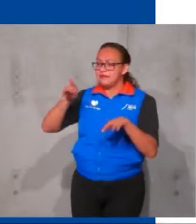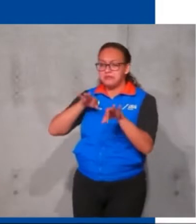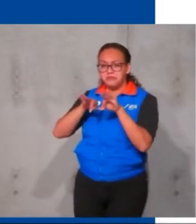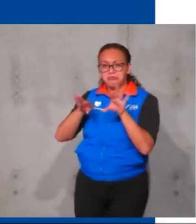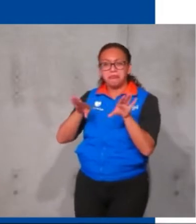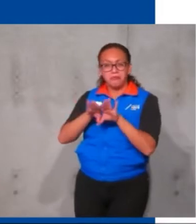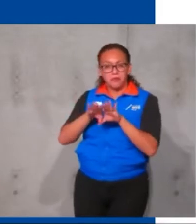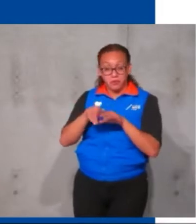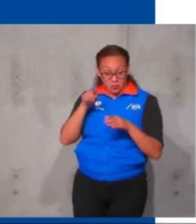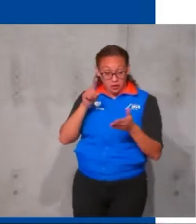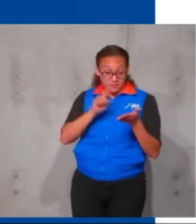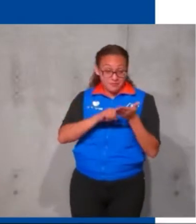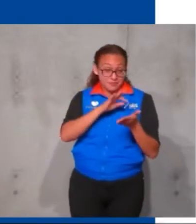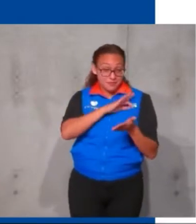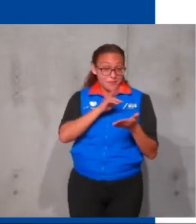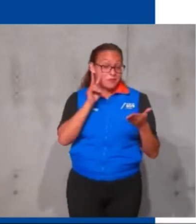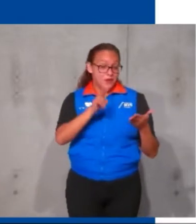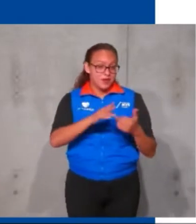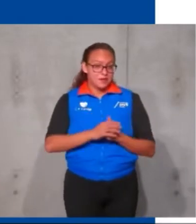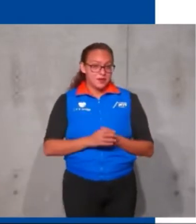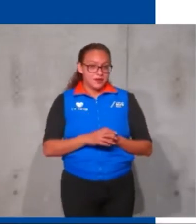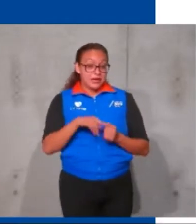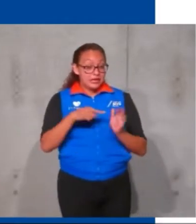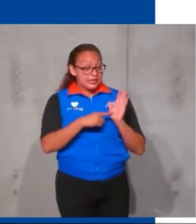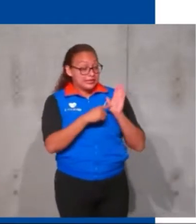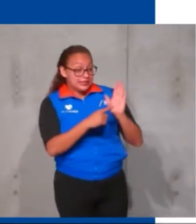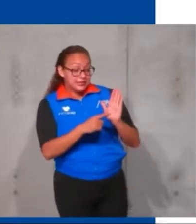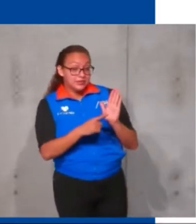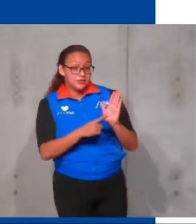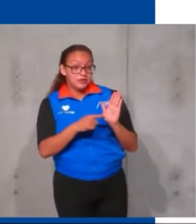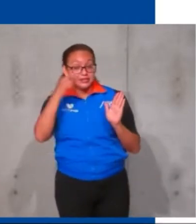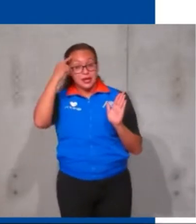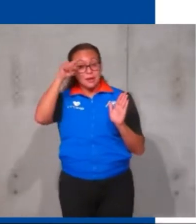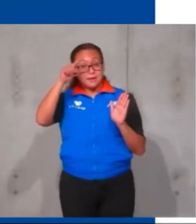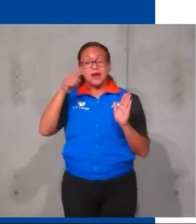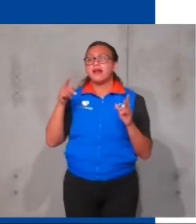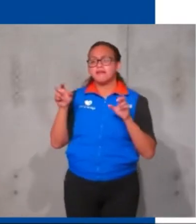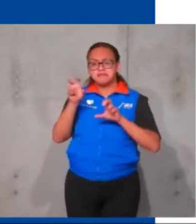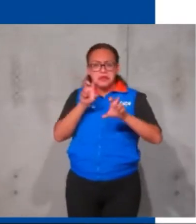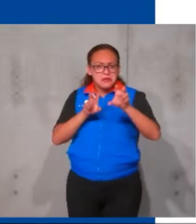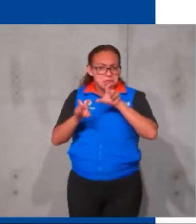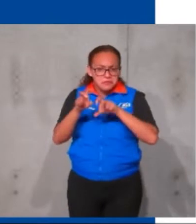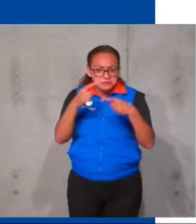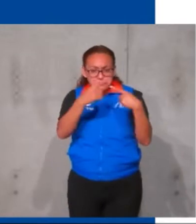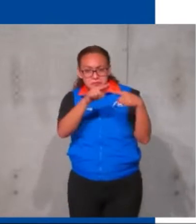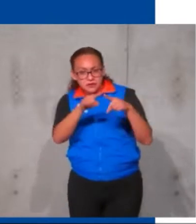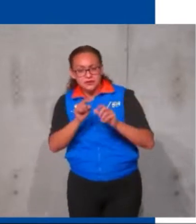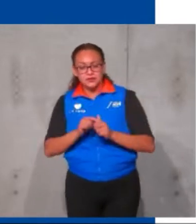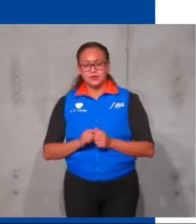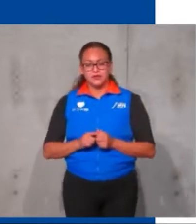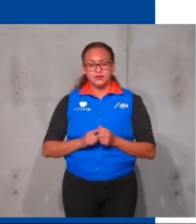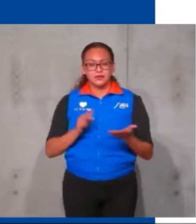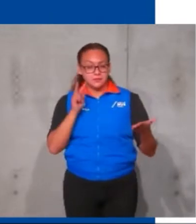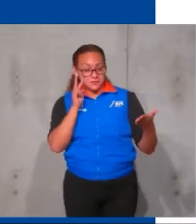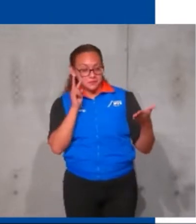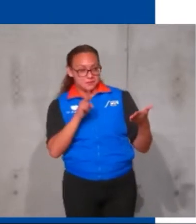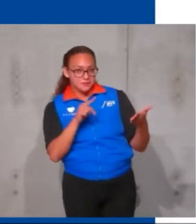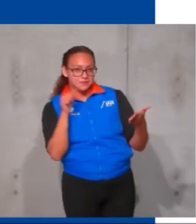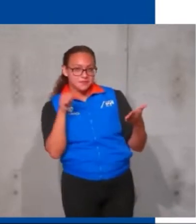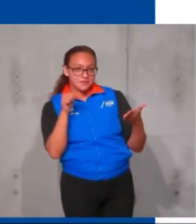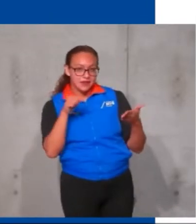cuentas. Es unos indicadores que se utilizan para inversionistas, y tenemos los indicadores